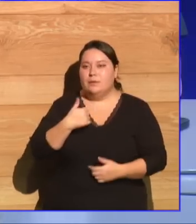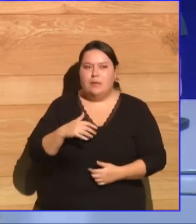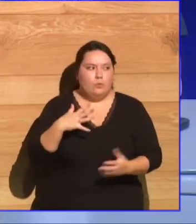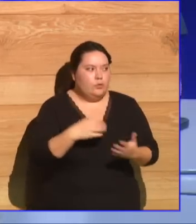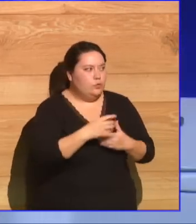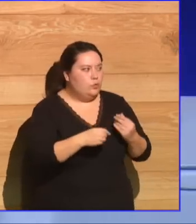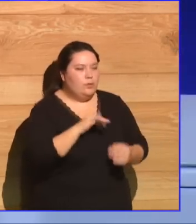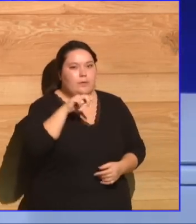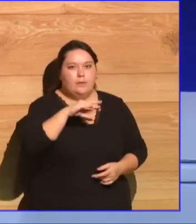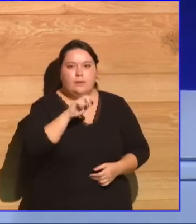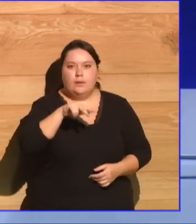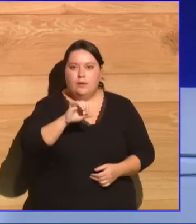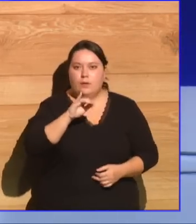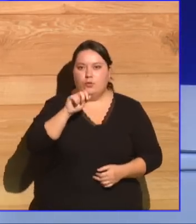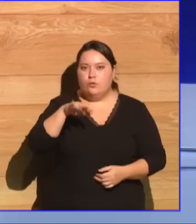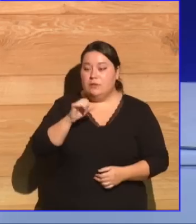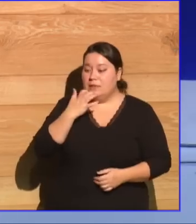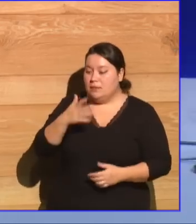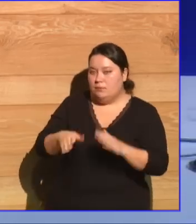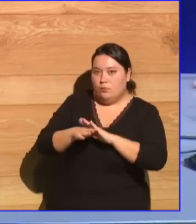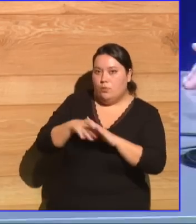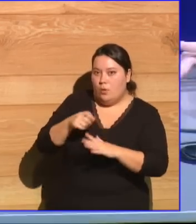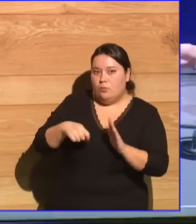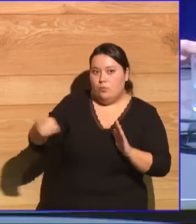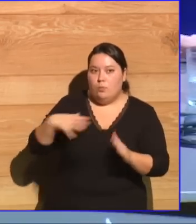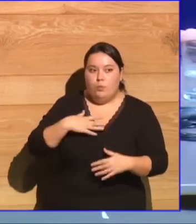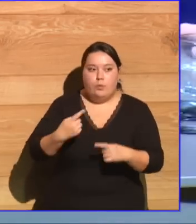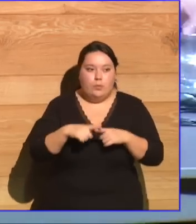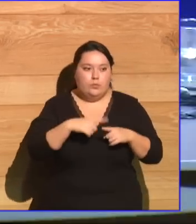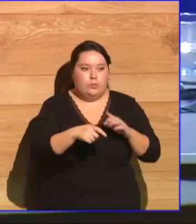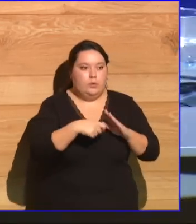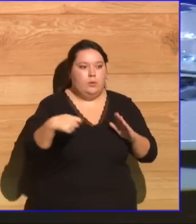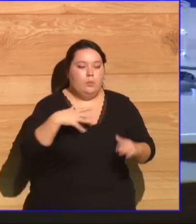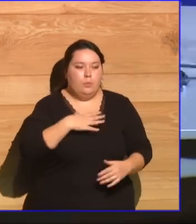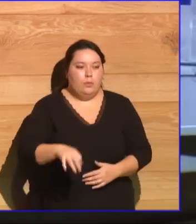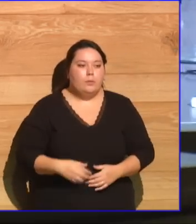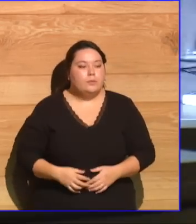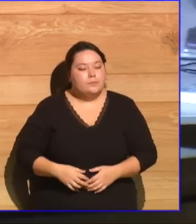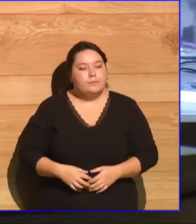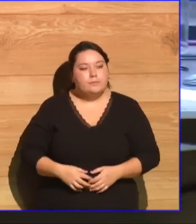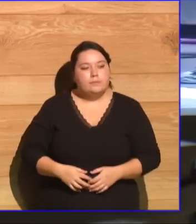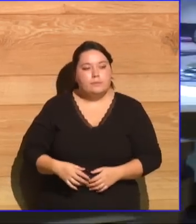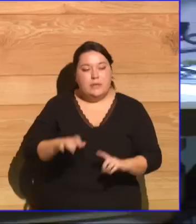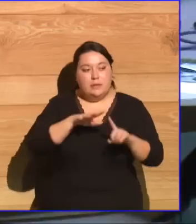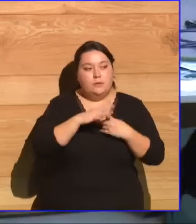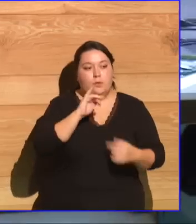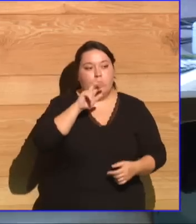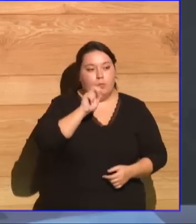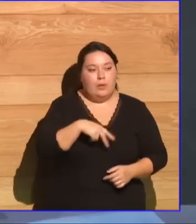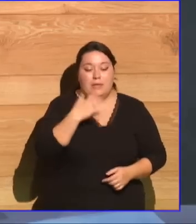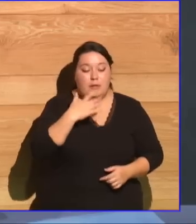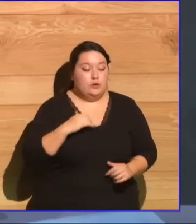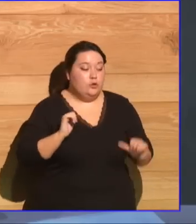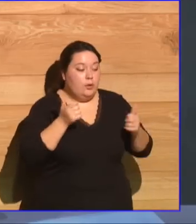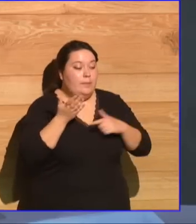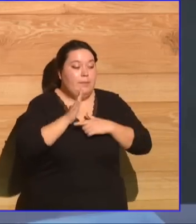poco de Indiana Jones en la última Poco, pero cruzada, ¿eh? si queréis, seguimos, ¿eh? No, Un yo rato. creo que podemos decir más cosas de Indiana Jones, porque además en el caso de Juan, El caso es que cuando